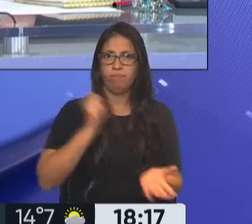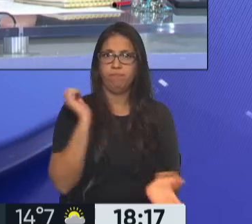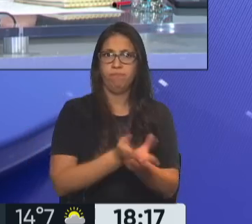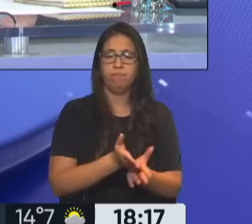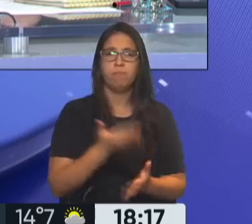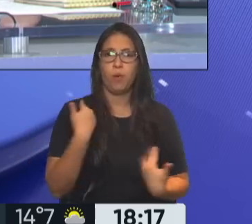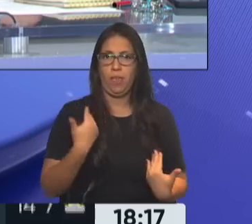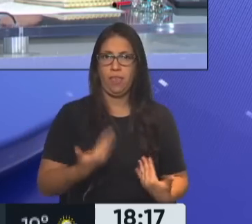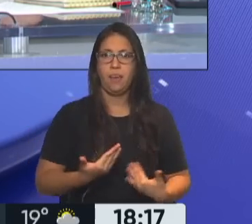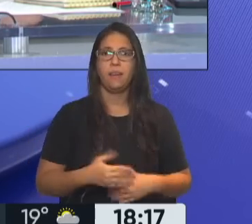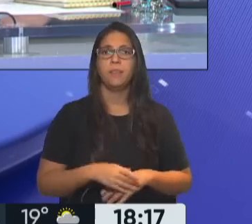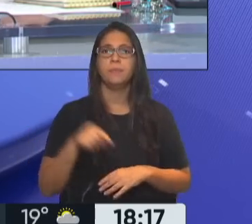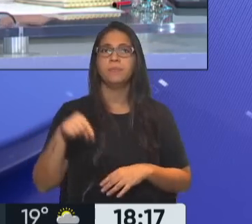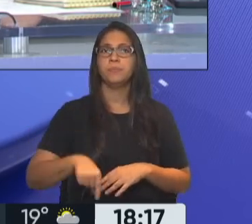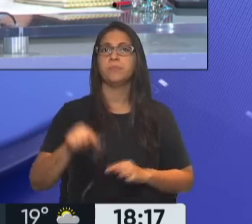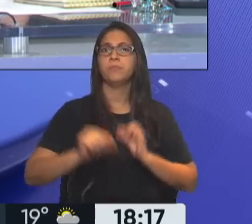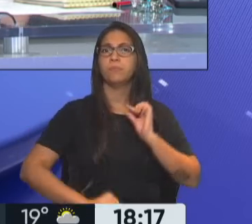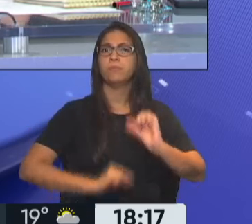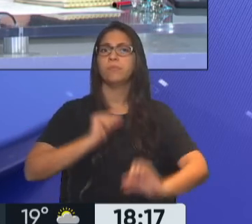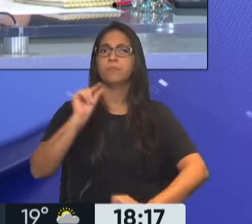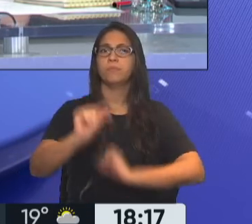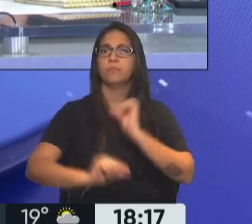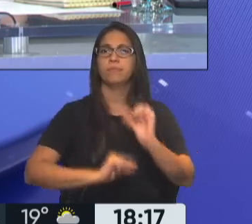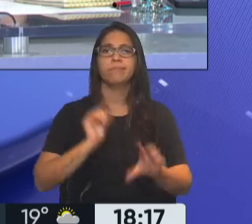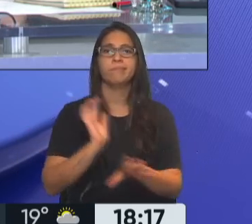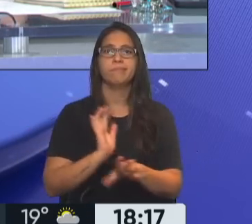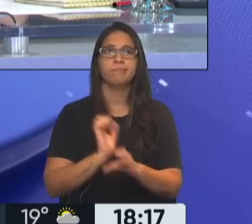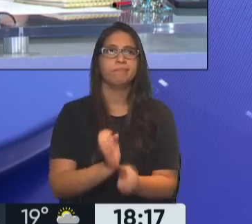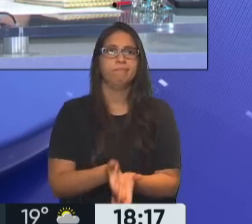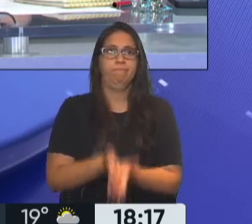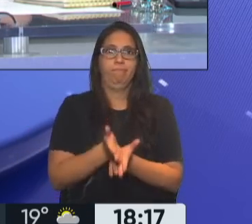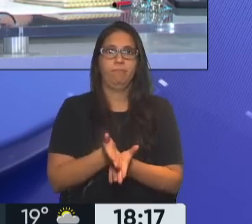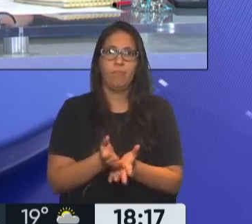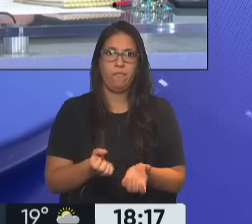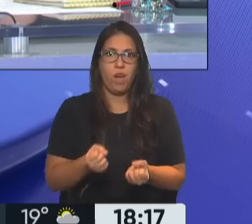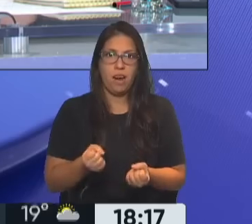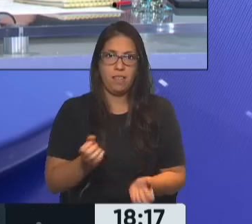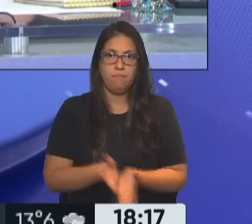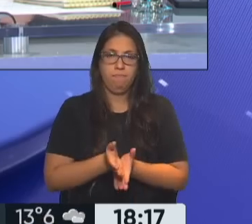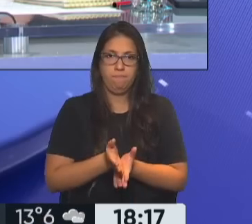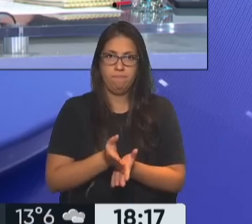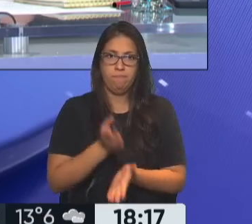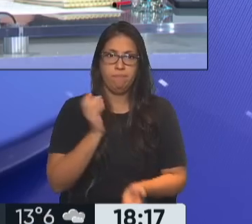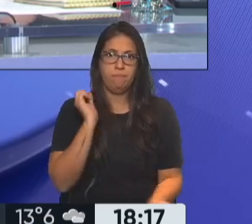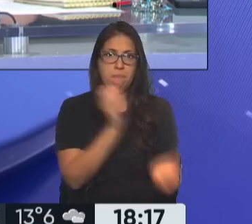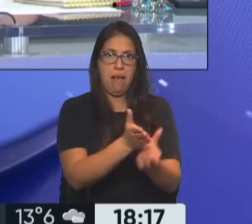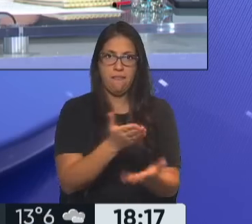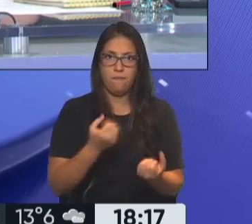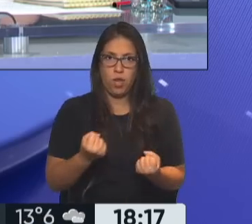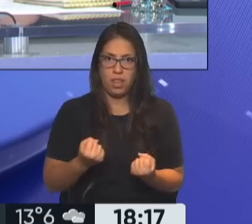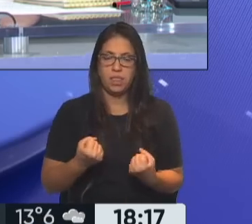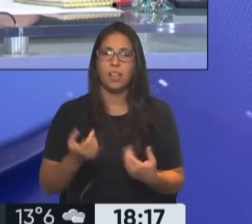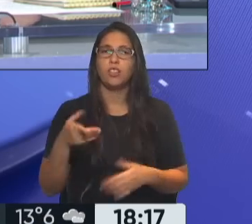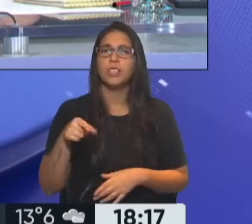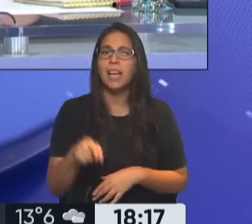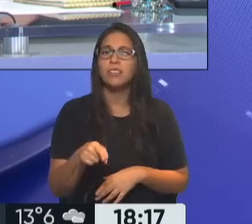de este tipo, lo que empezamos a ver, lo que comúnmente se llamaría como más mano dura, si se quiere, ¿no? O más punitivismo en ese sentido, y eso me parece que es